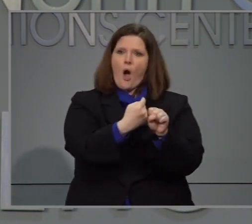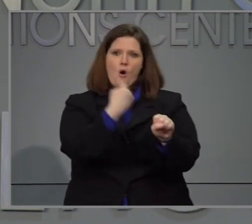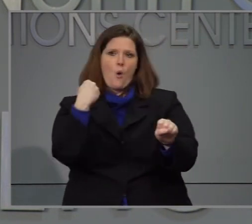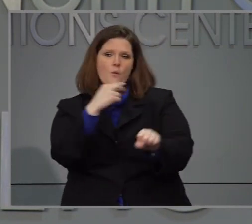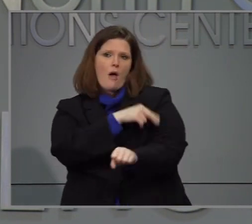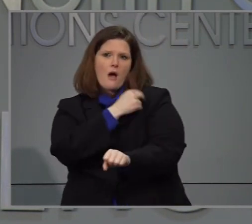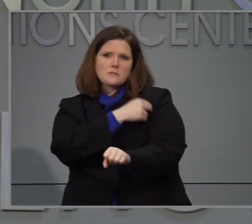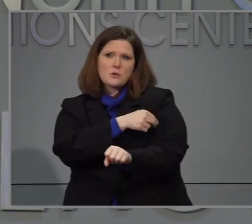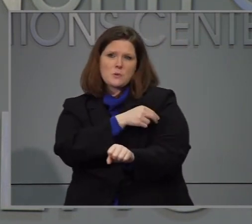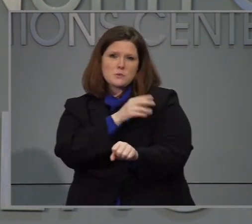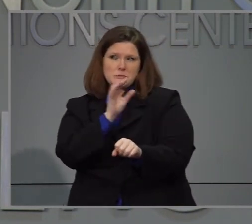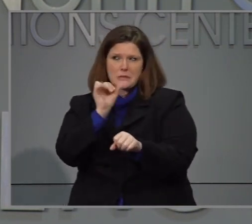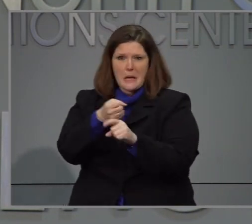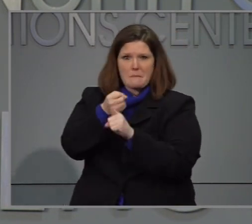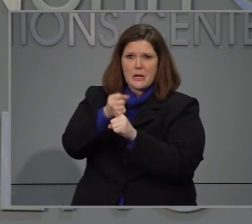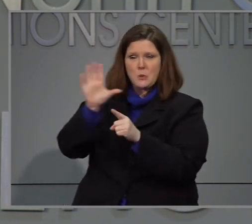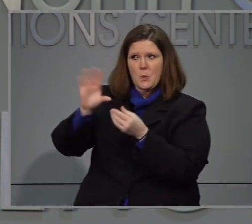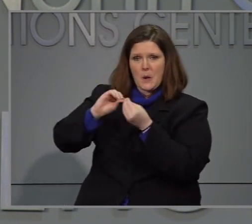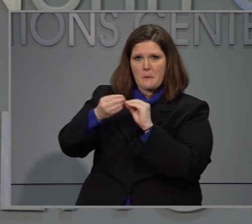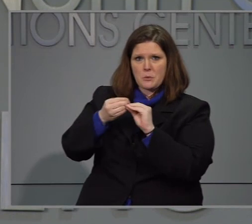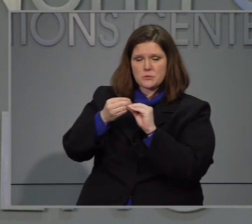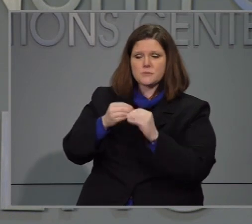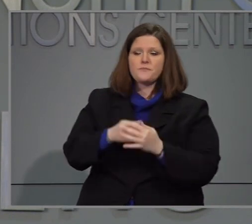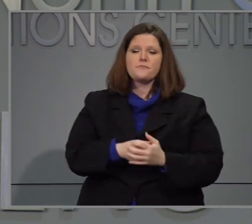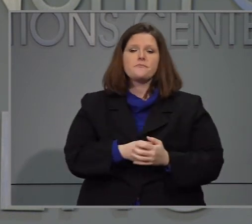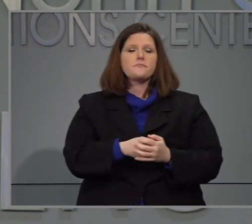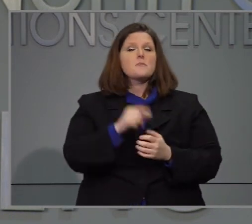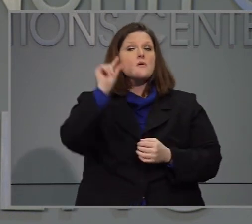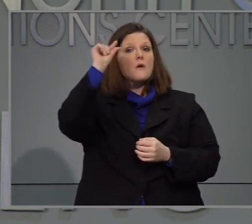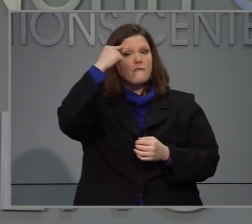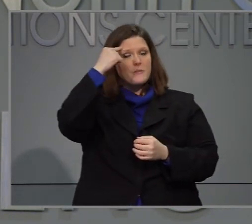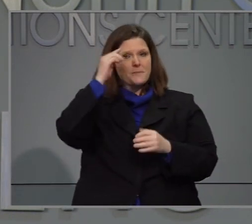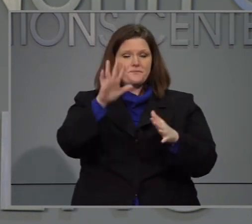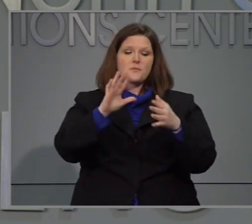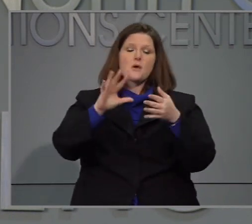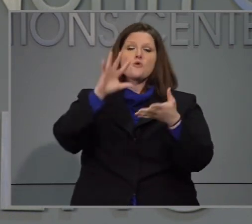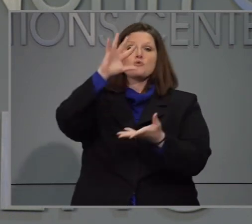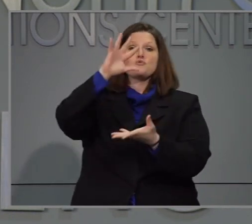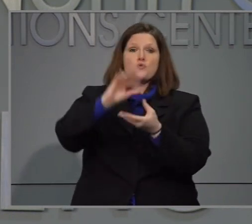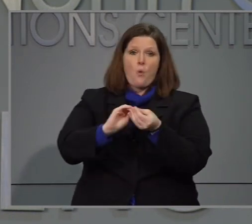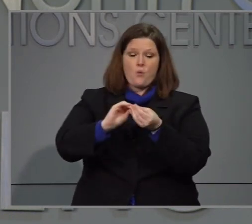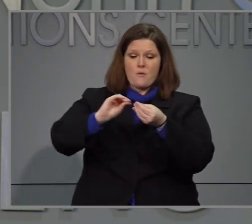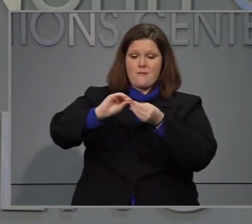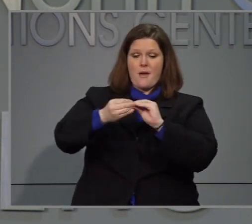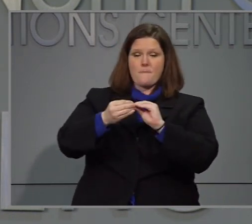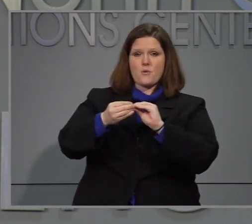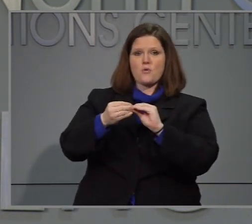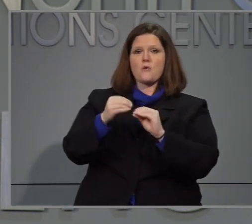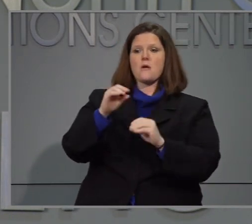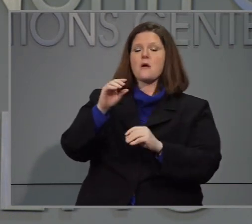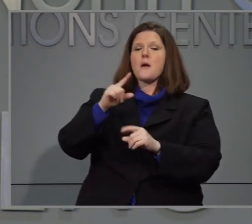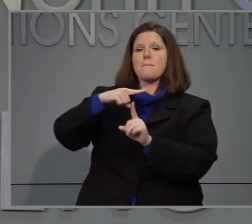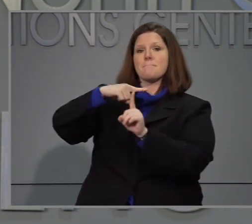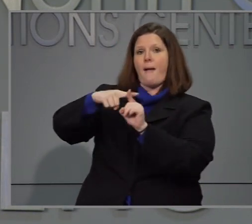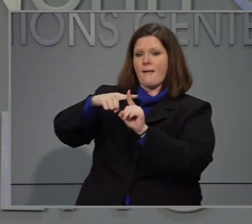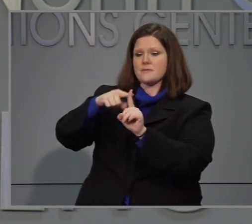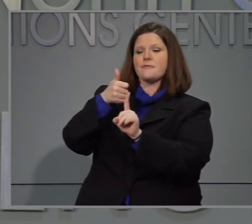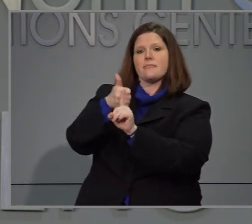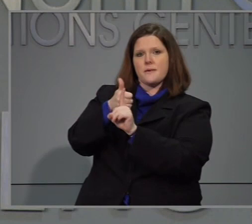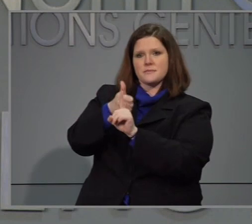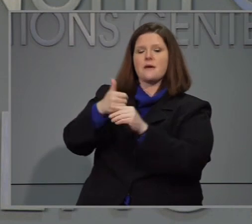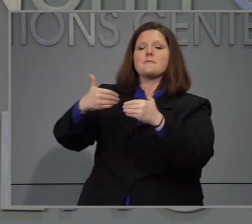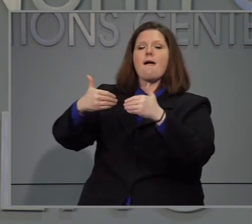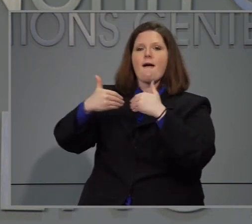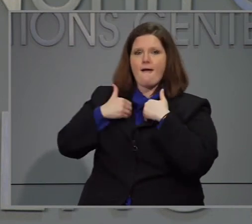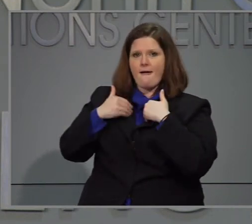cifras que ustedes tienen. La cifra fue 10,509. Es en respuesta. Esas cifras son